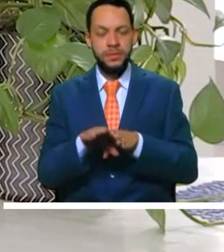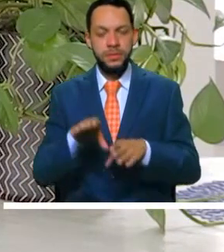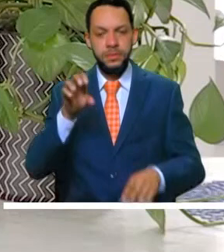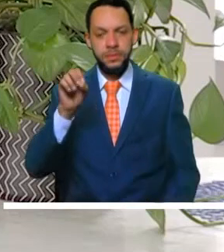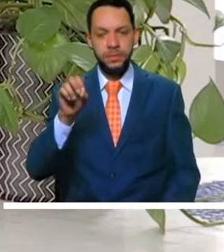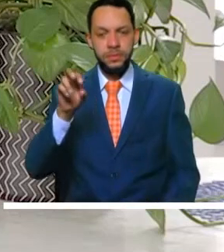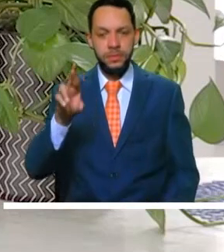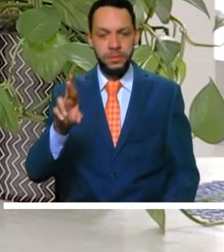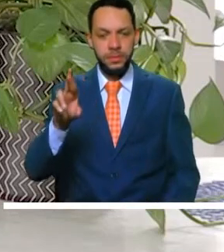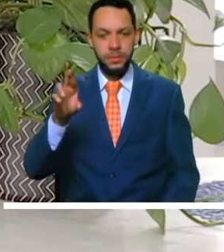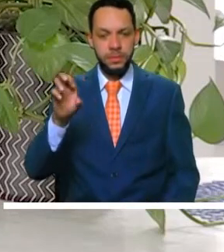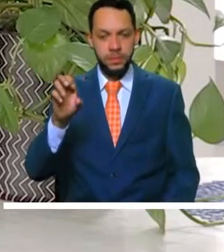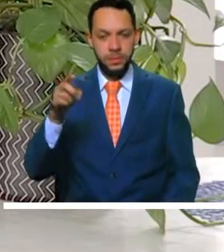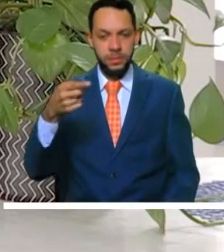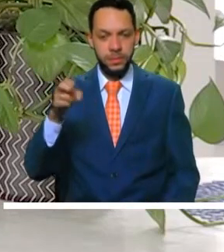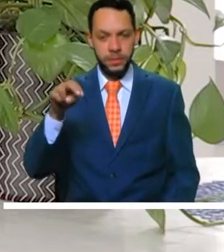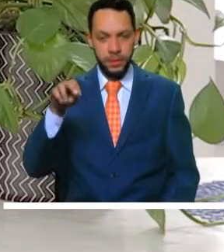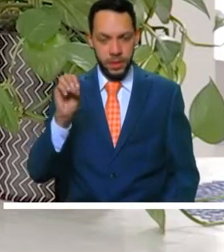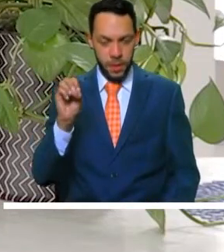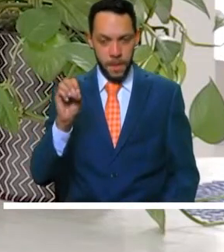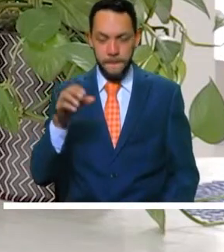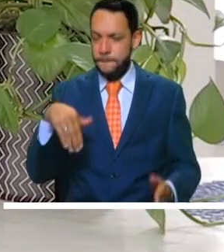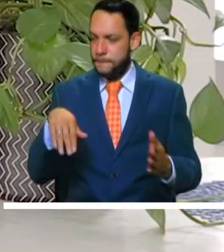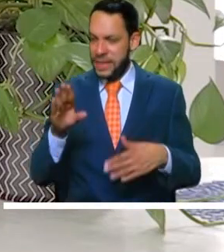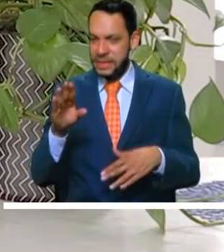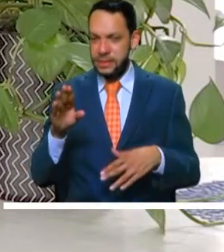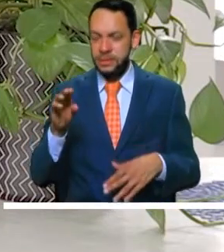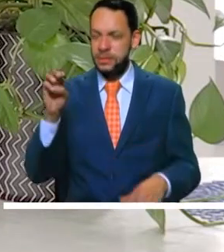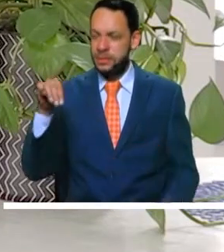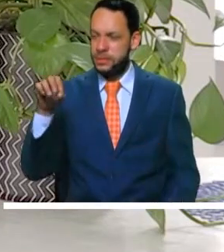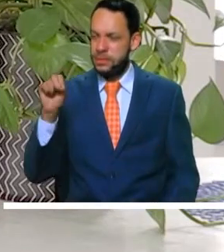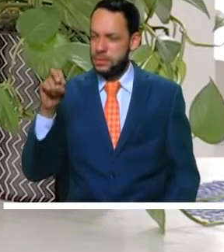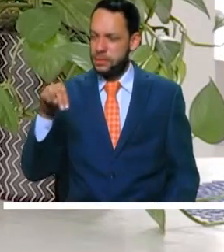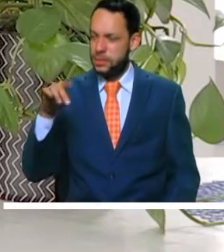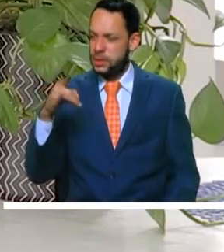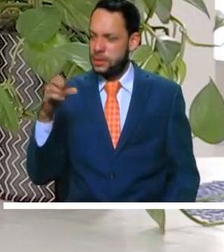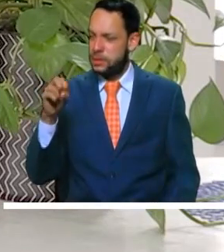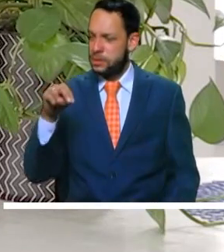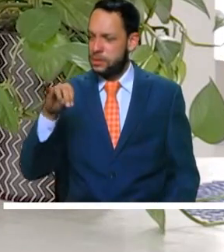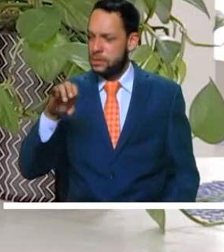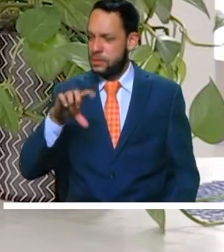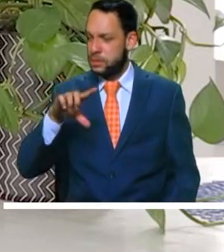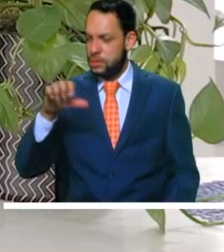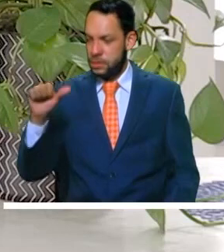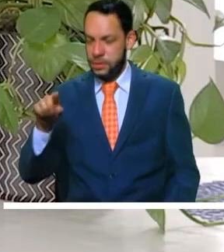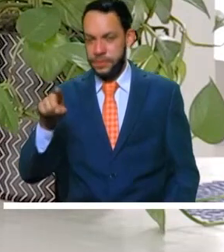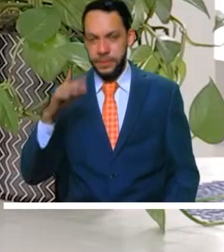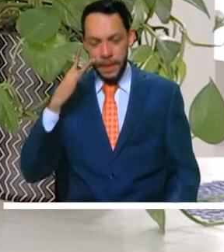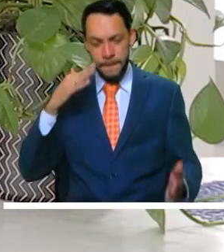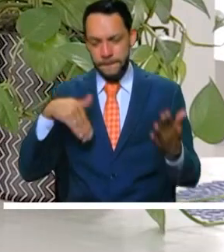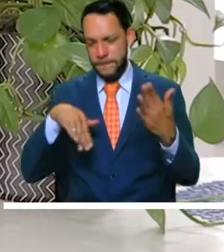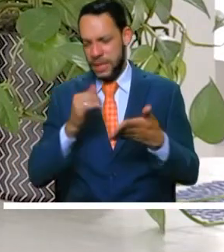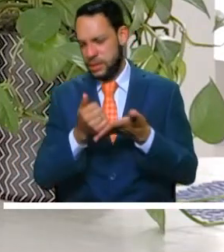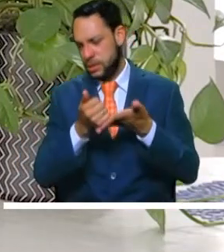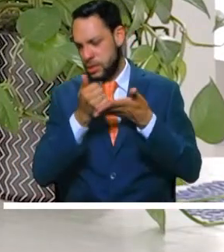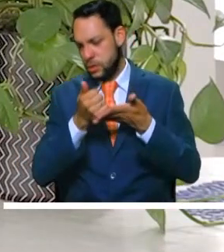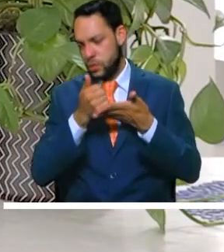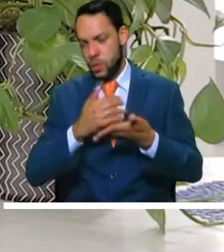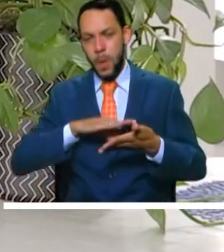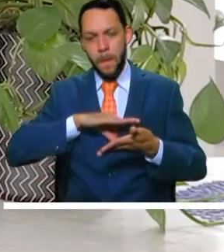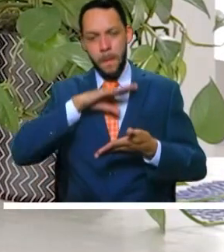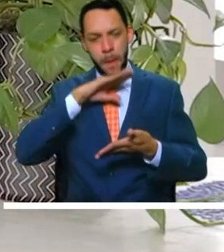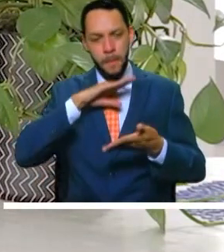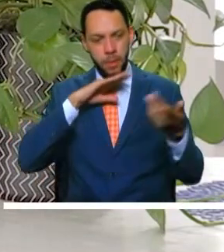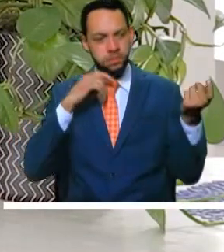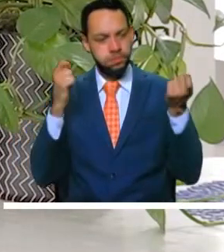todos los problemas digestivos, fuera de usar la manzanilla, que es supremamente digestiva, el orégano ha mostrado grandes bondades para